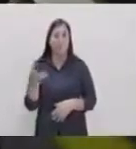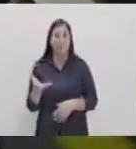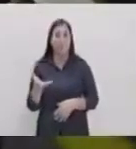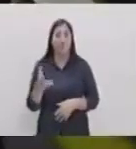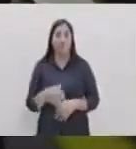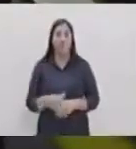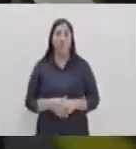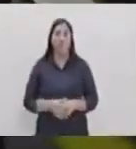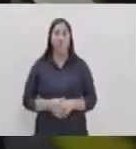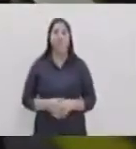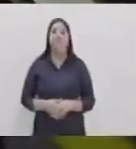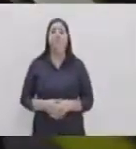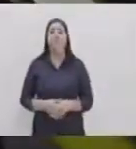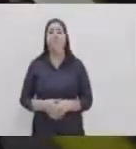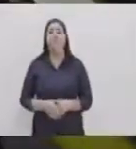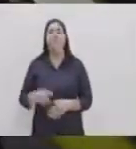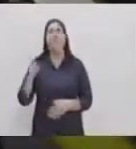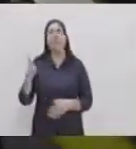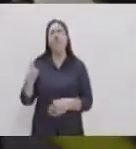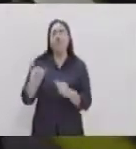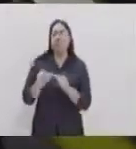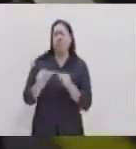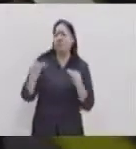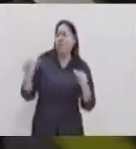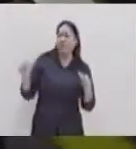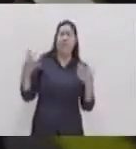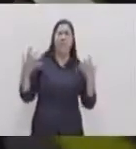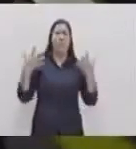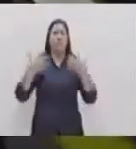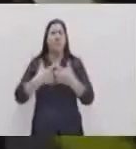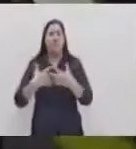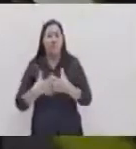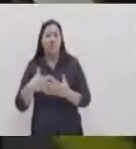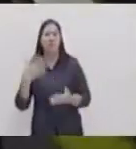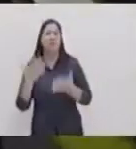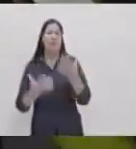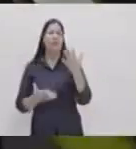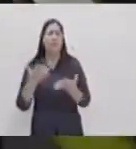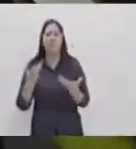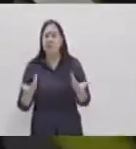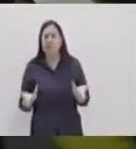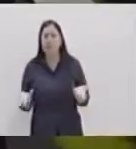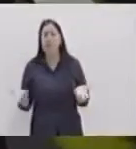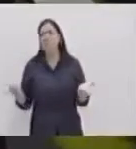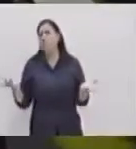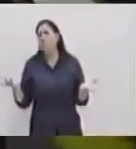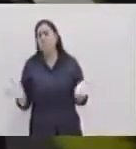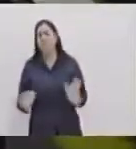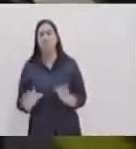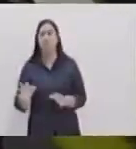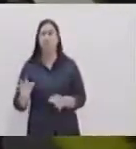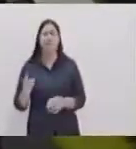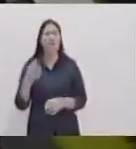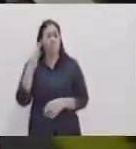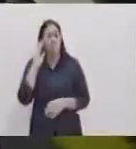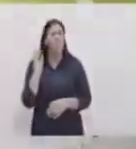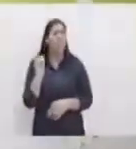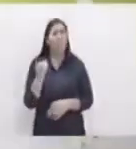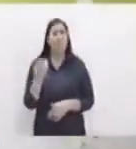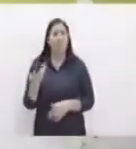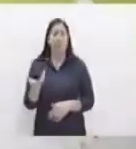de lo que es una fábrica, una pequeña industria. ¿Por qué